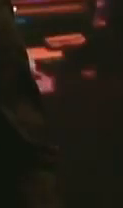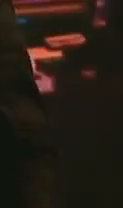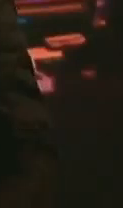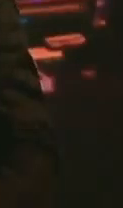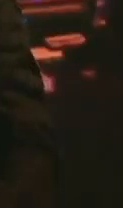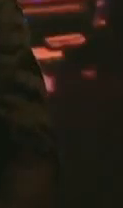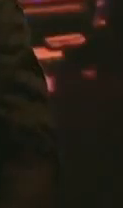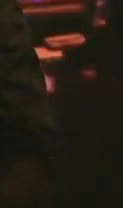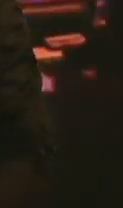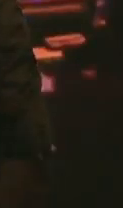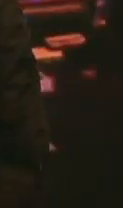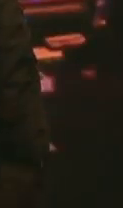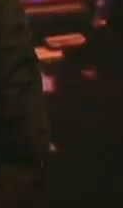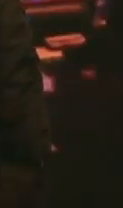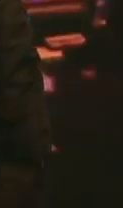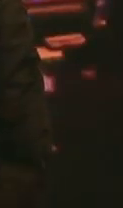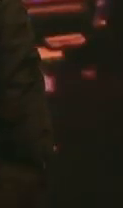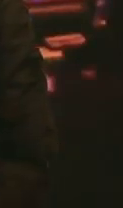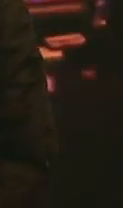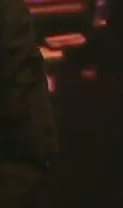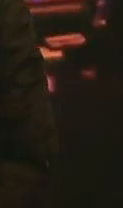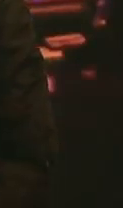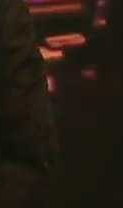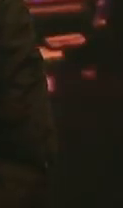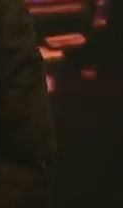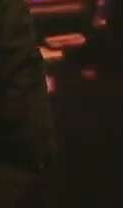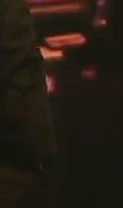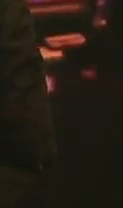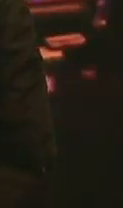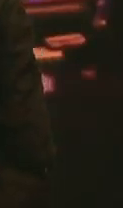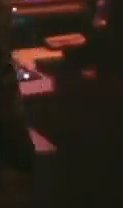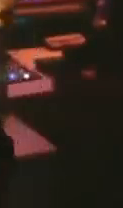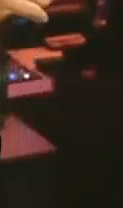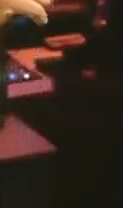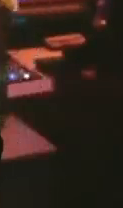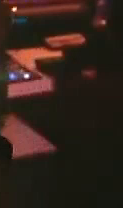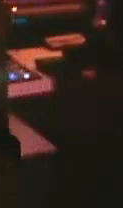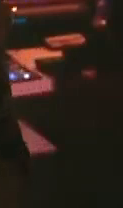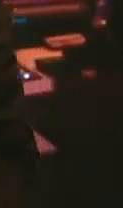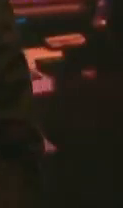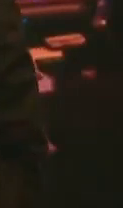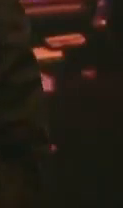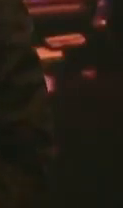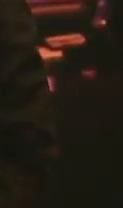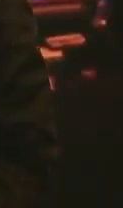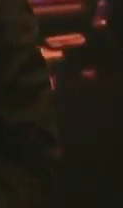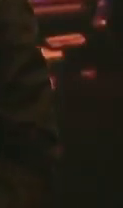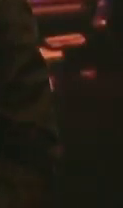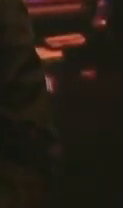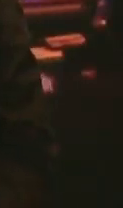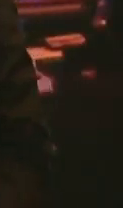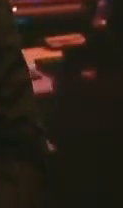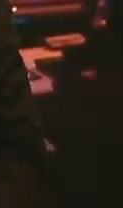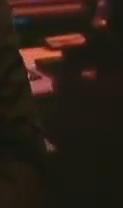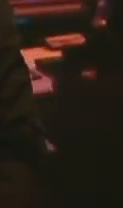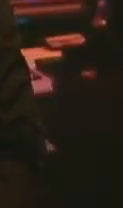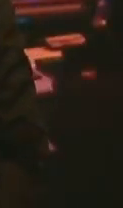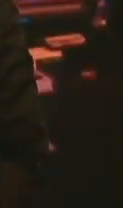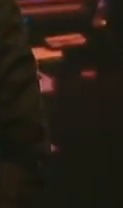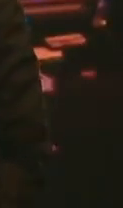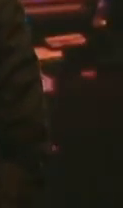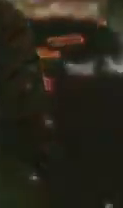Antes de dar pase a la entrevista principal del 27 de noviembre, vamos a hacer un contacto en vivo y en directo con información que se está generando a esta